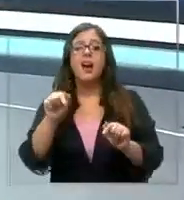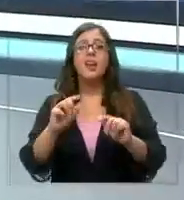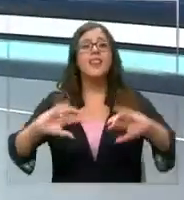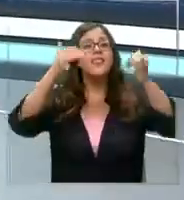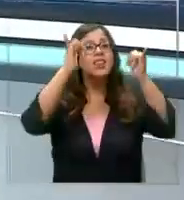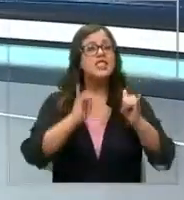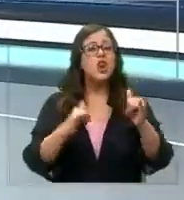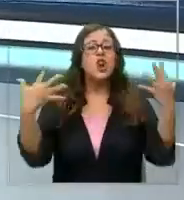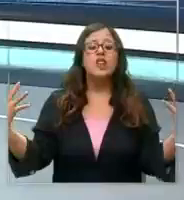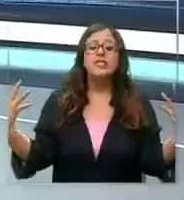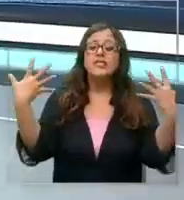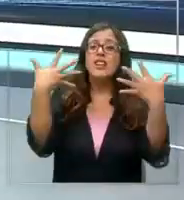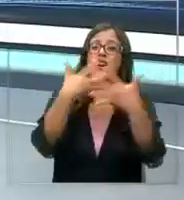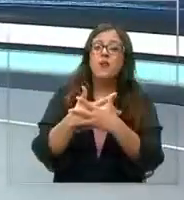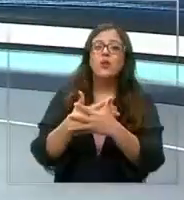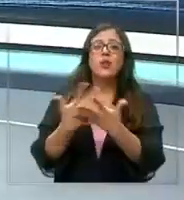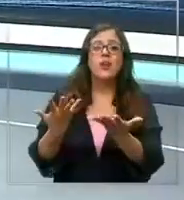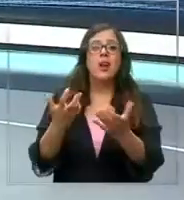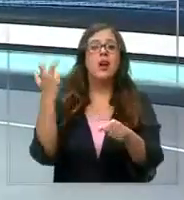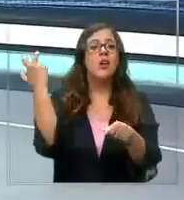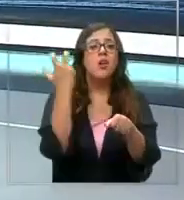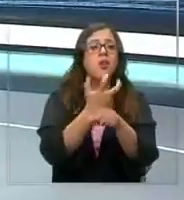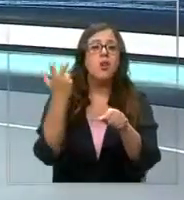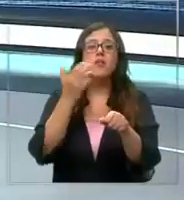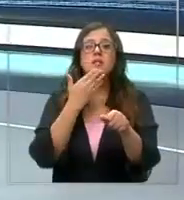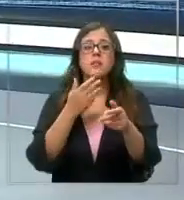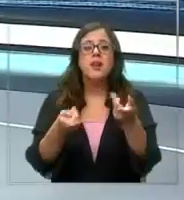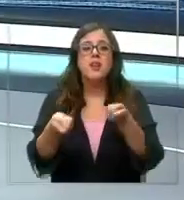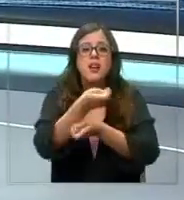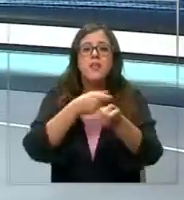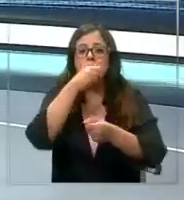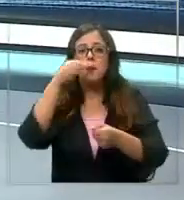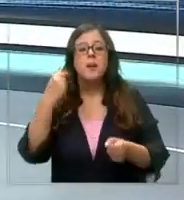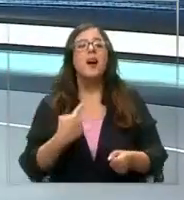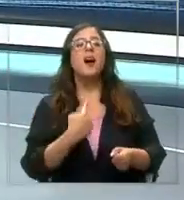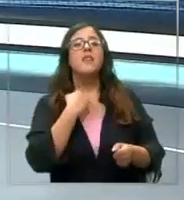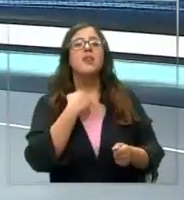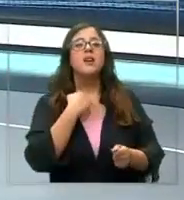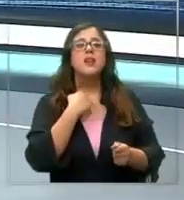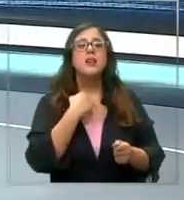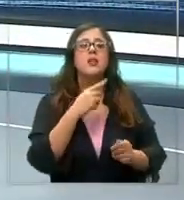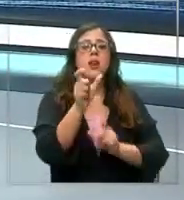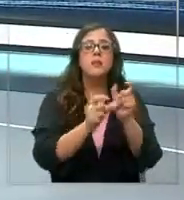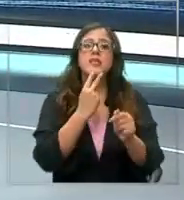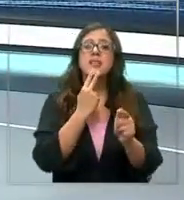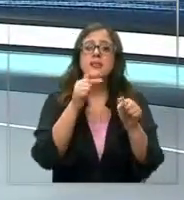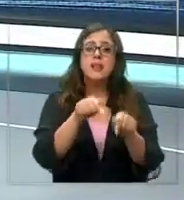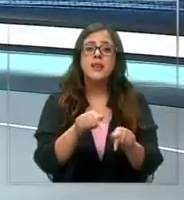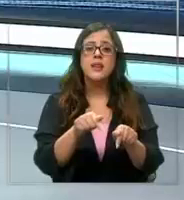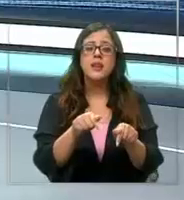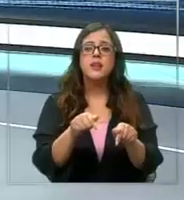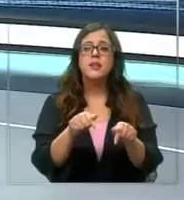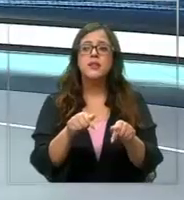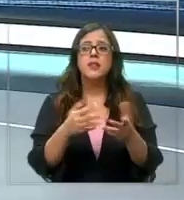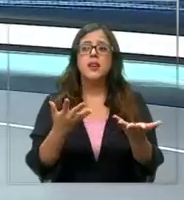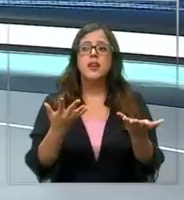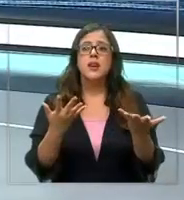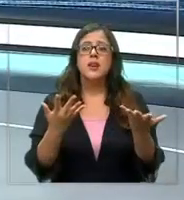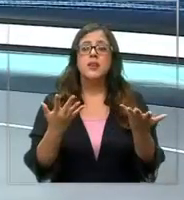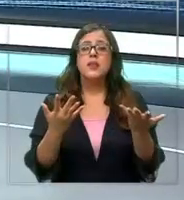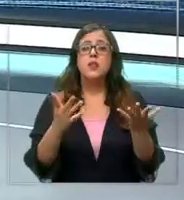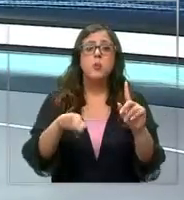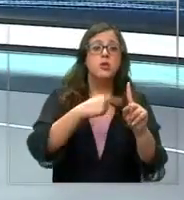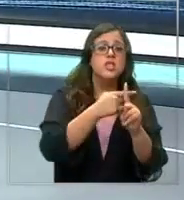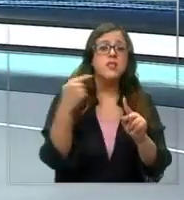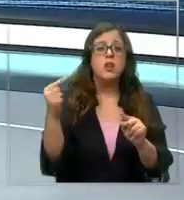microtráfico, los asaltos y los portonazos, afectando la calidad de vida de los residentes de ese sector. Las luces y las sombras del